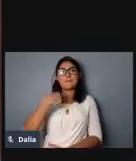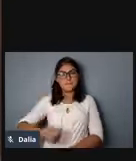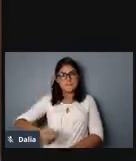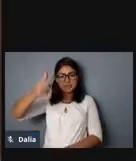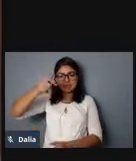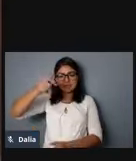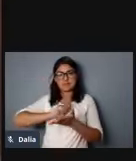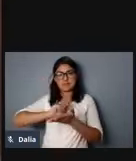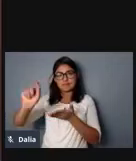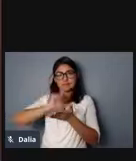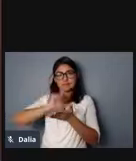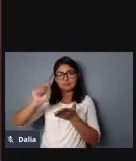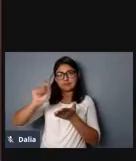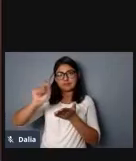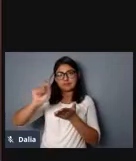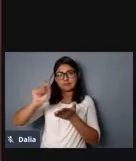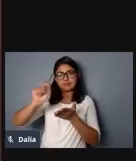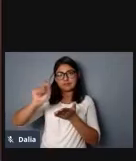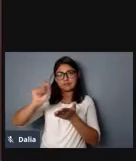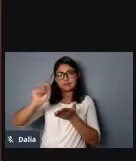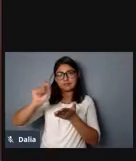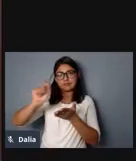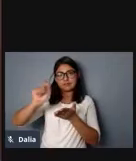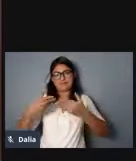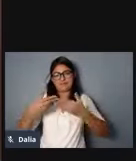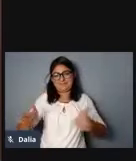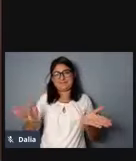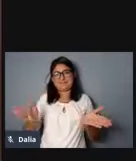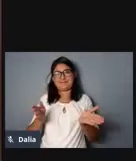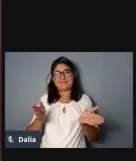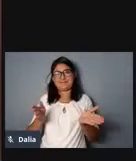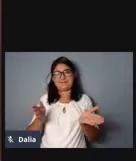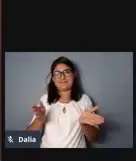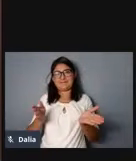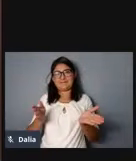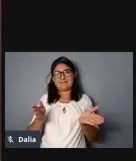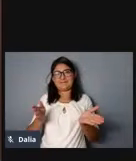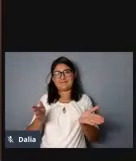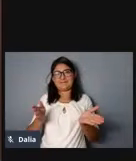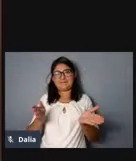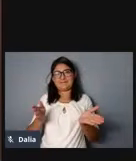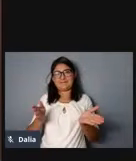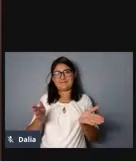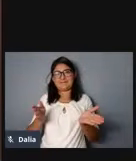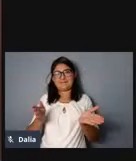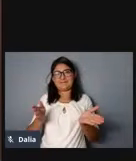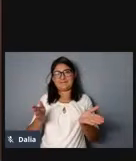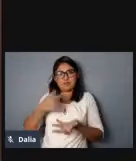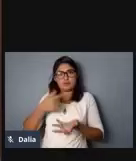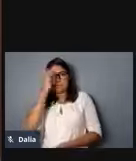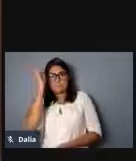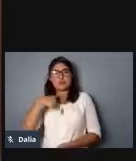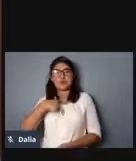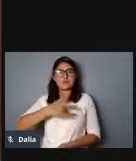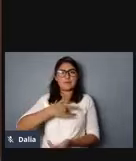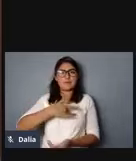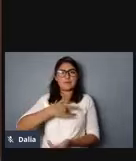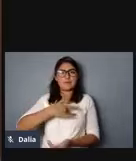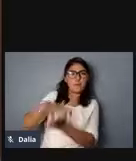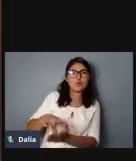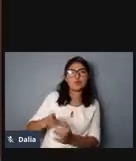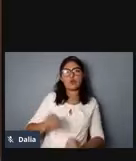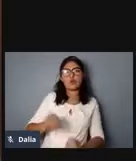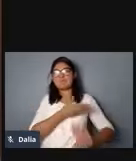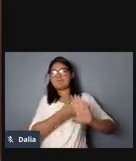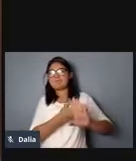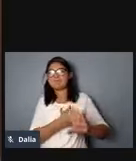tus pensamientos, tus posicionamientos, tu postura. Y eso solo se aprende ejerciéndolo, solo